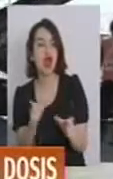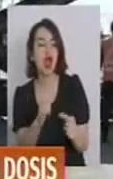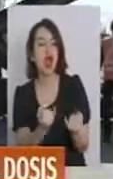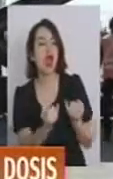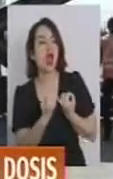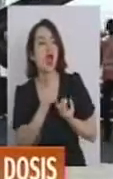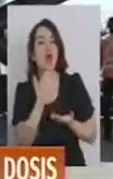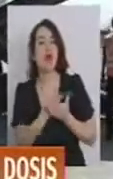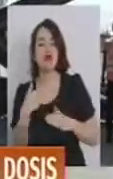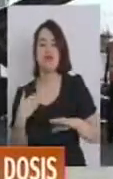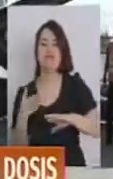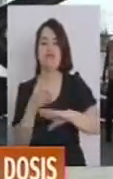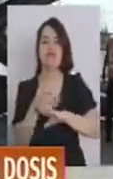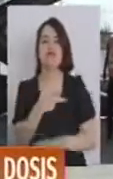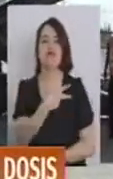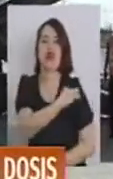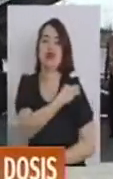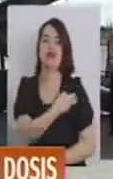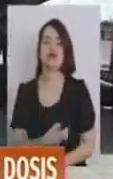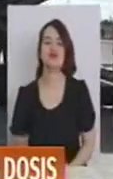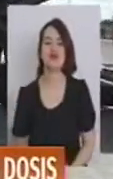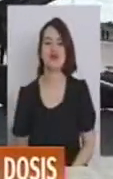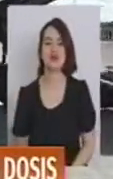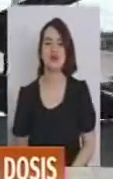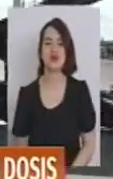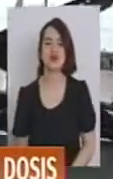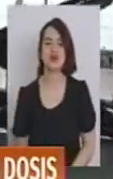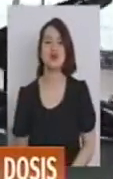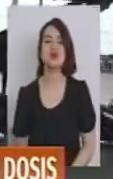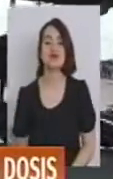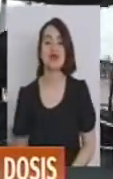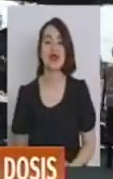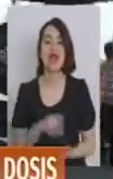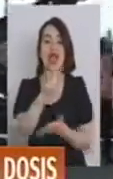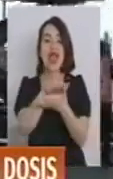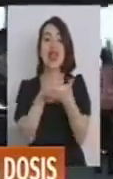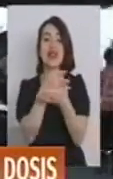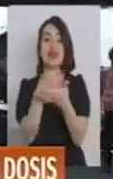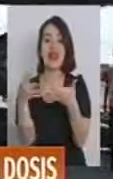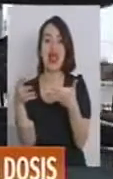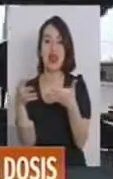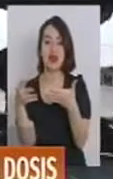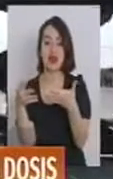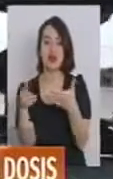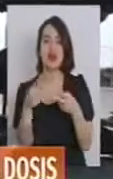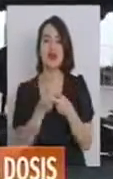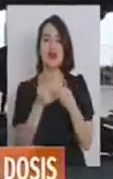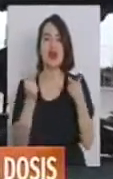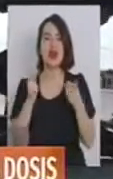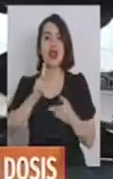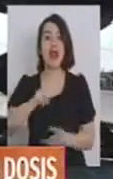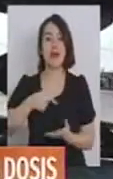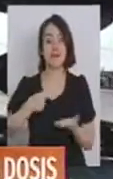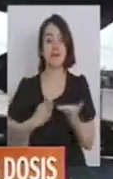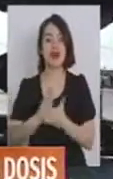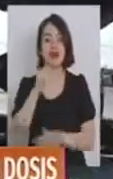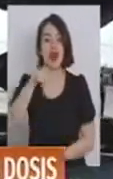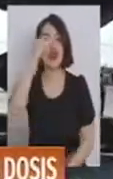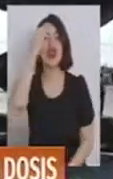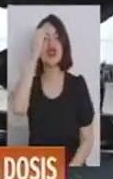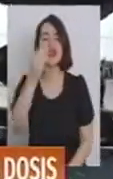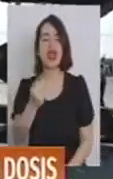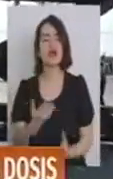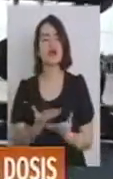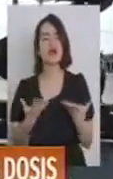de vacunación. Este calendario, que estará publicado a partir del día de hoy, va a ser muy útil